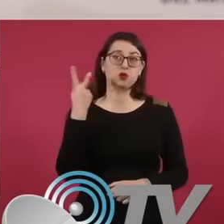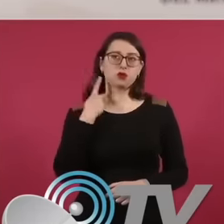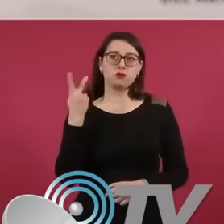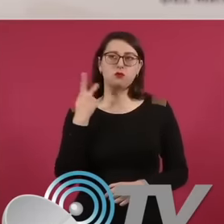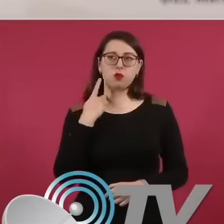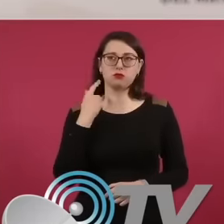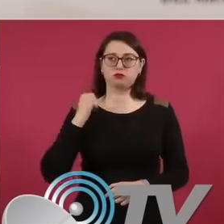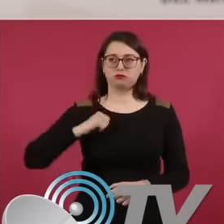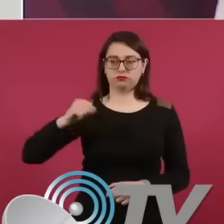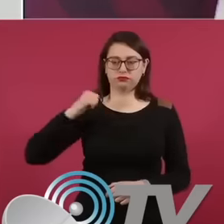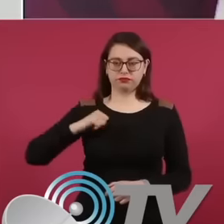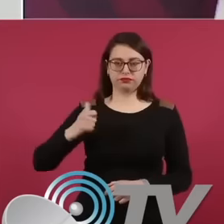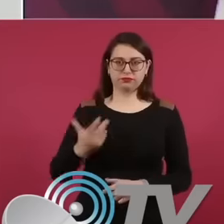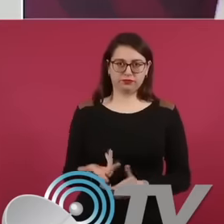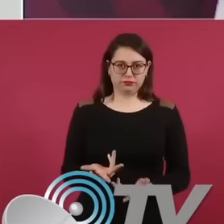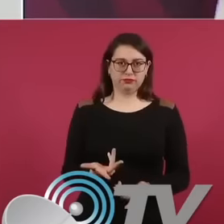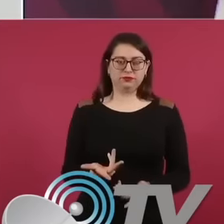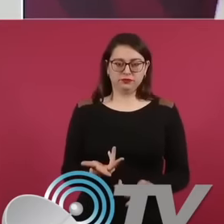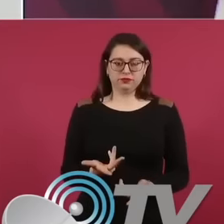político republicano.